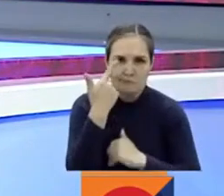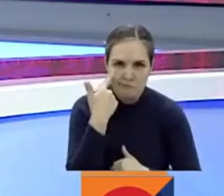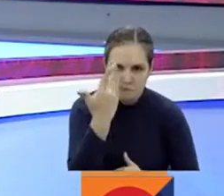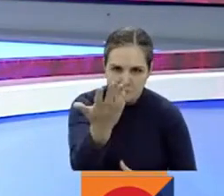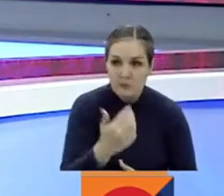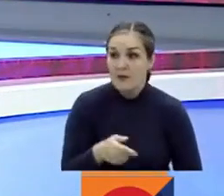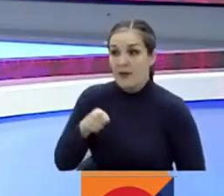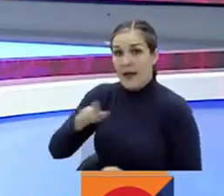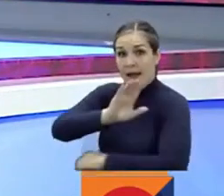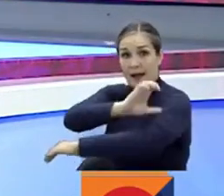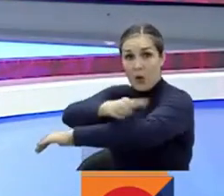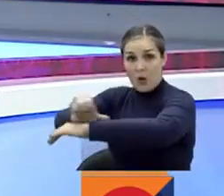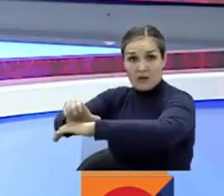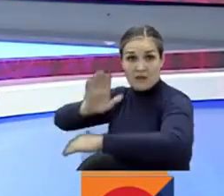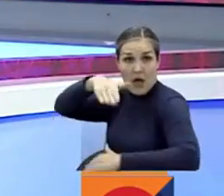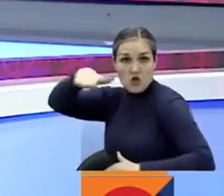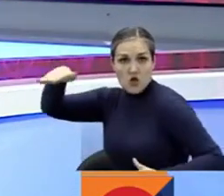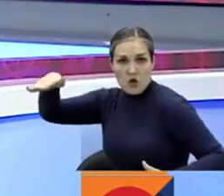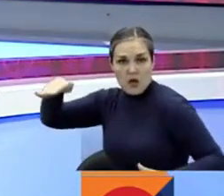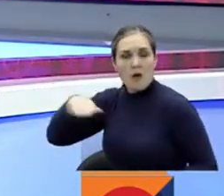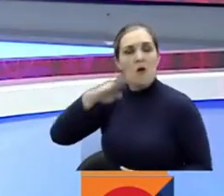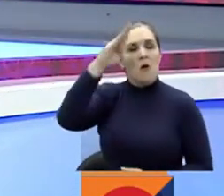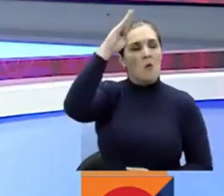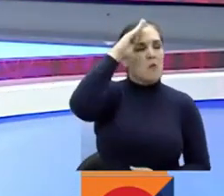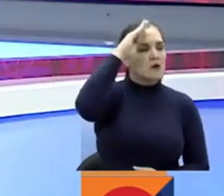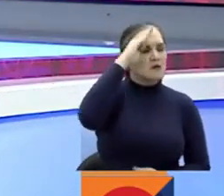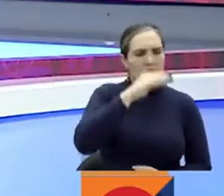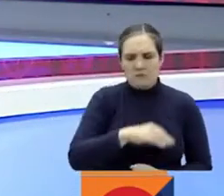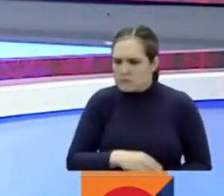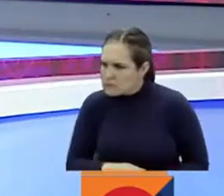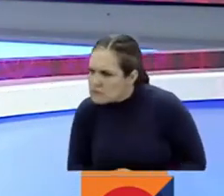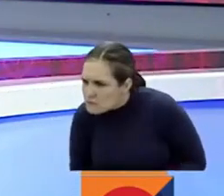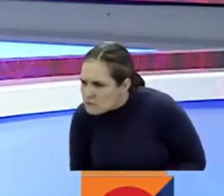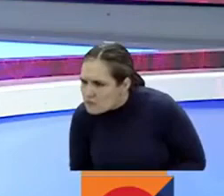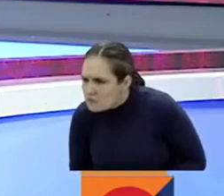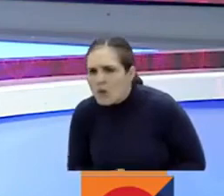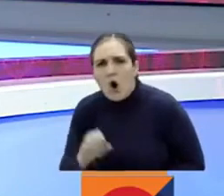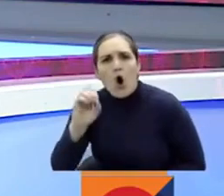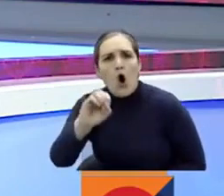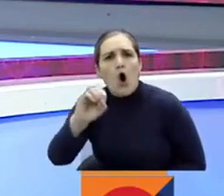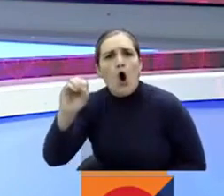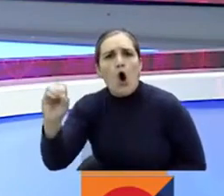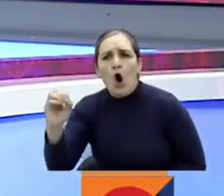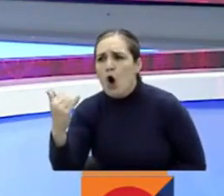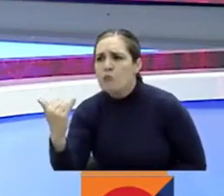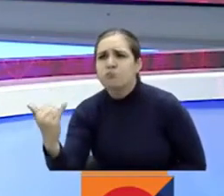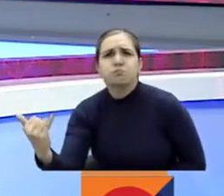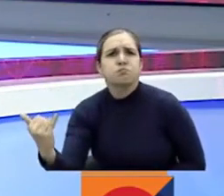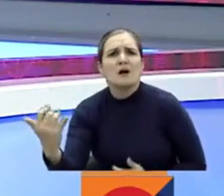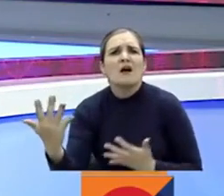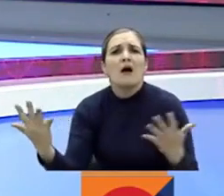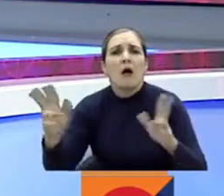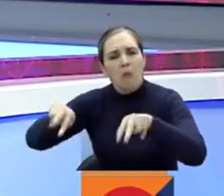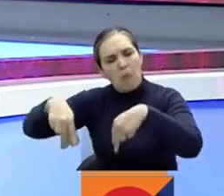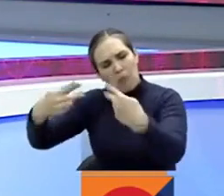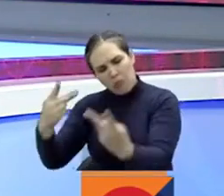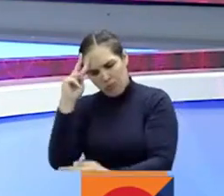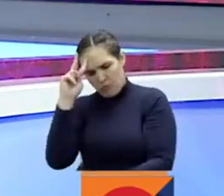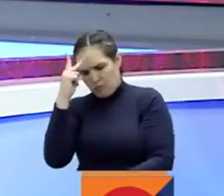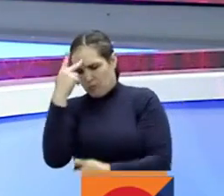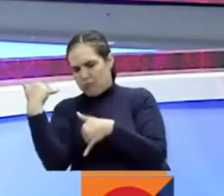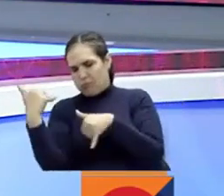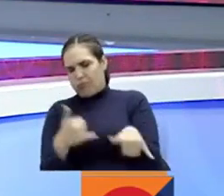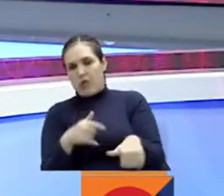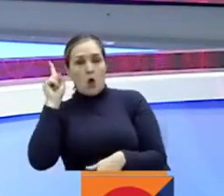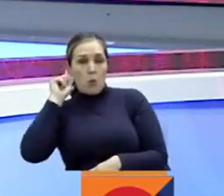Caucasia, Antioquia, la policía capturó a 2 hombres que ingresaron a robar una vivienda. El licor que había en la casa les jugó una mala pasada, pues